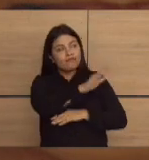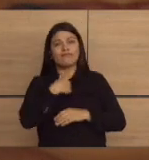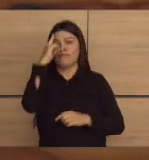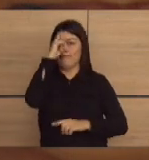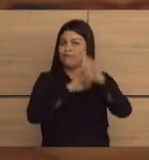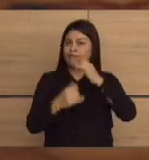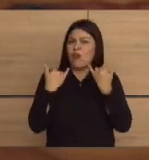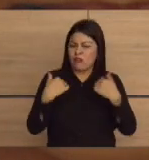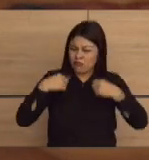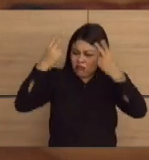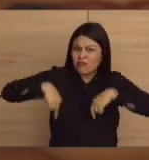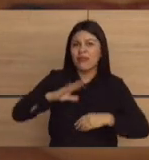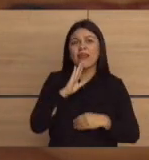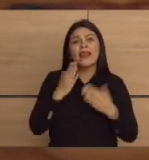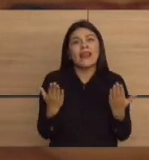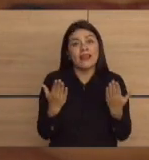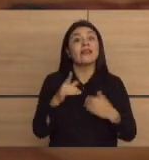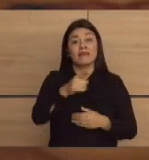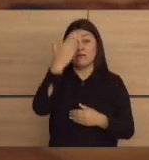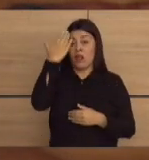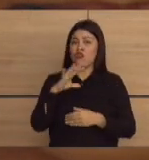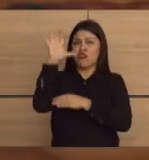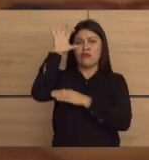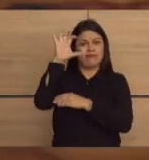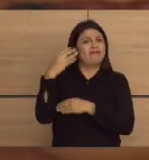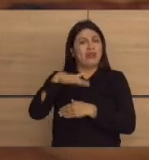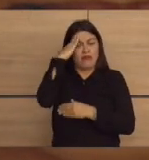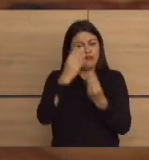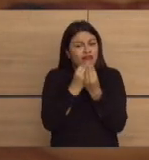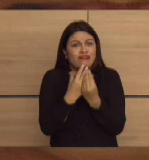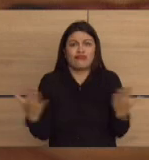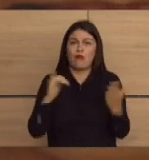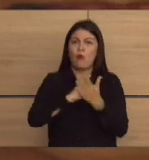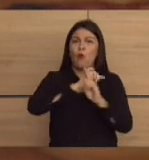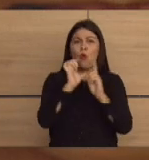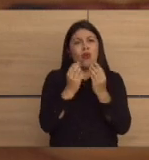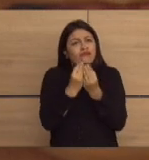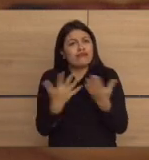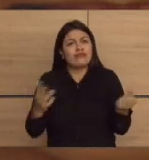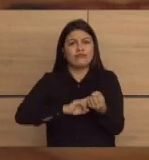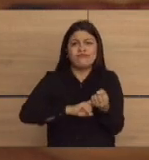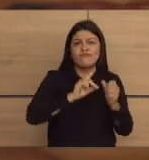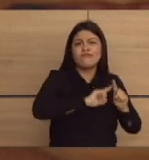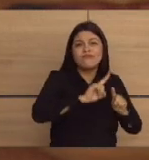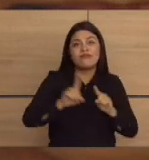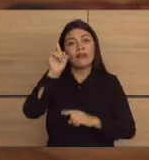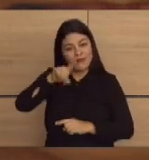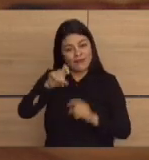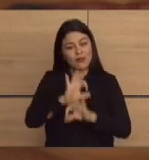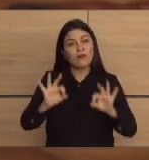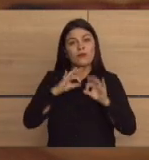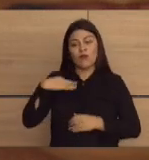de lo que somos, una nación pluriétnica y multicultural, y el desarrollo de competencias ciudadanas